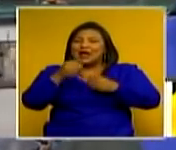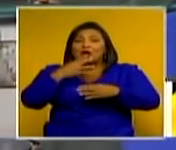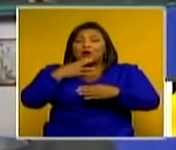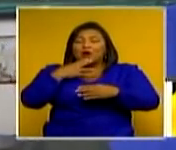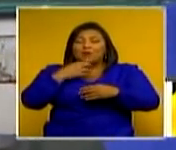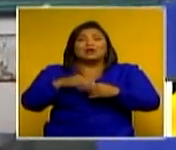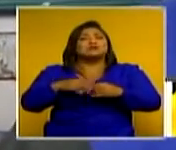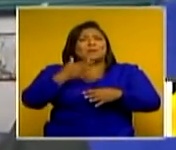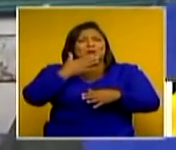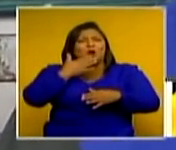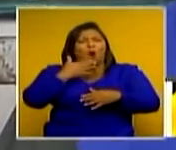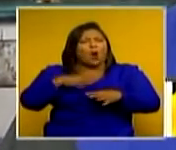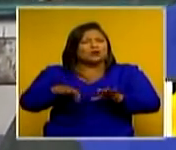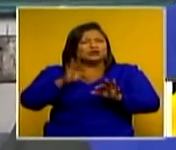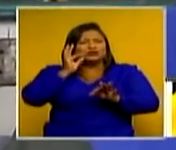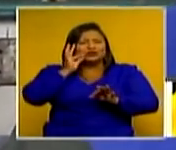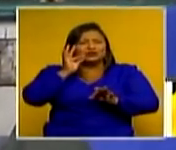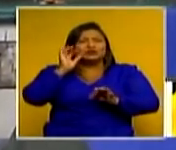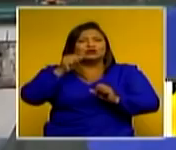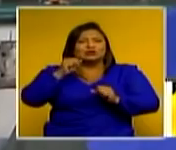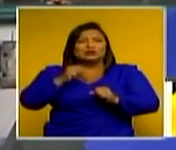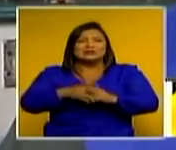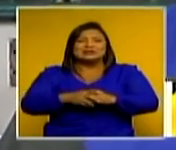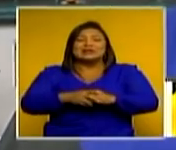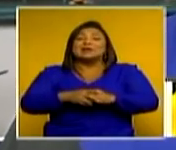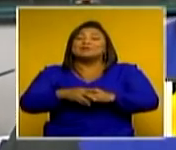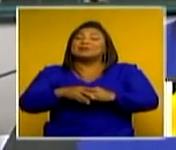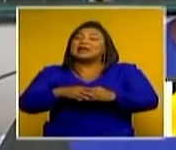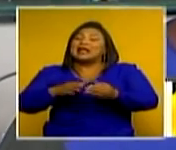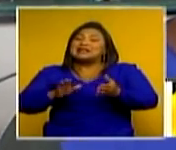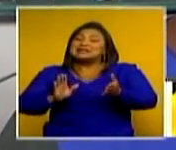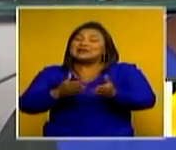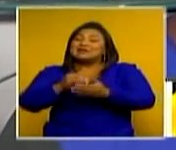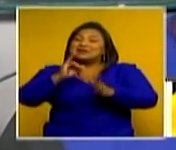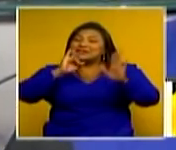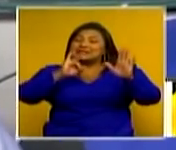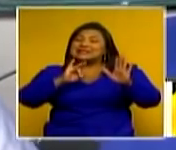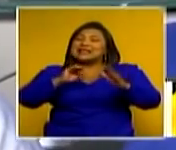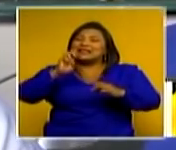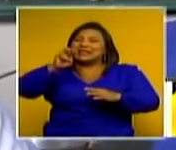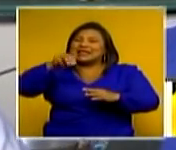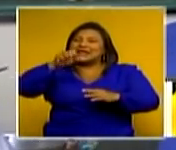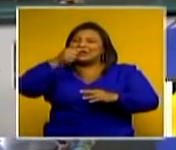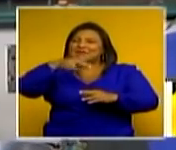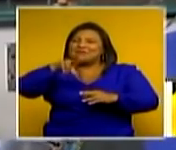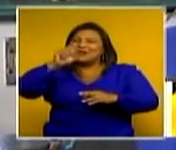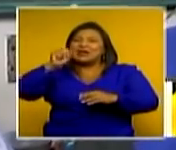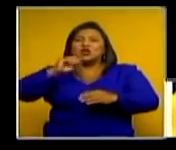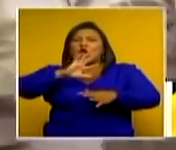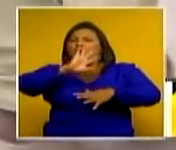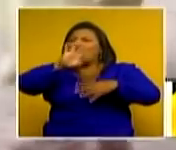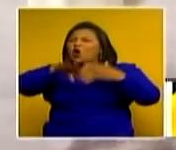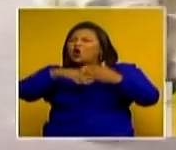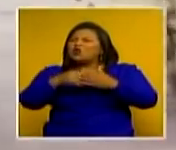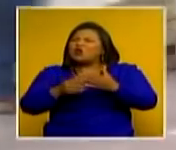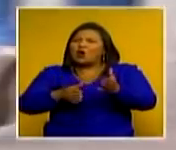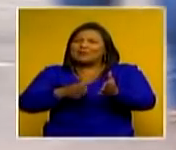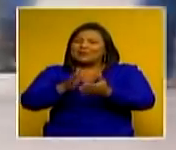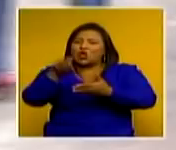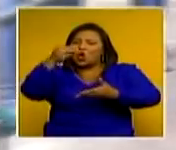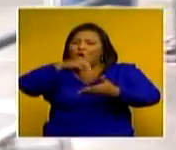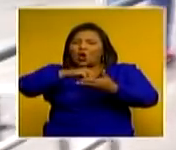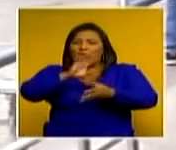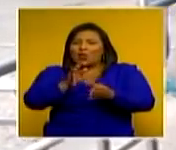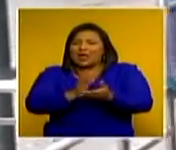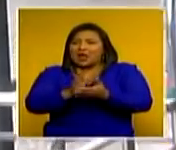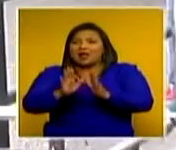tiene más carne más gordo y también estar ceviche 7 macho ese ceviche con todo lo marisco está en segunda vida